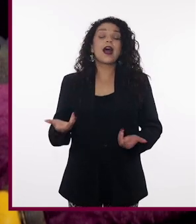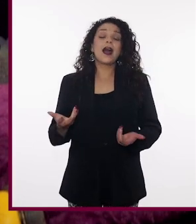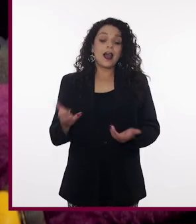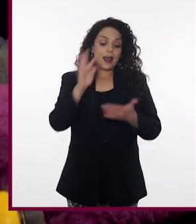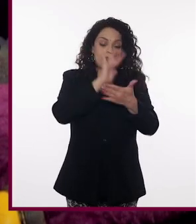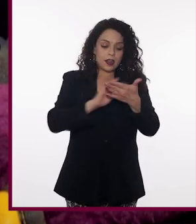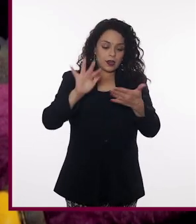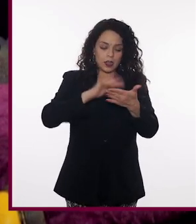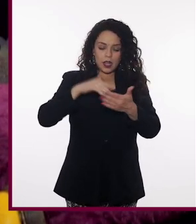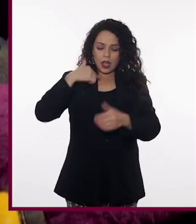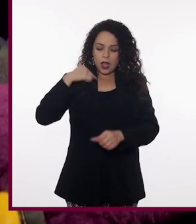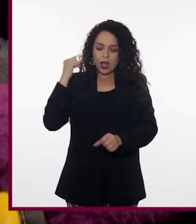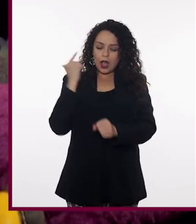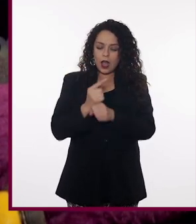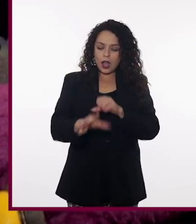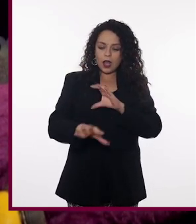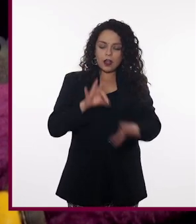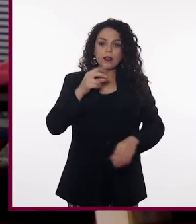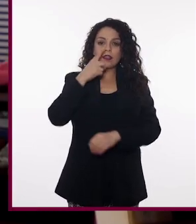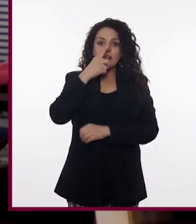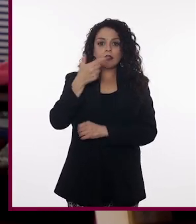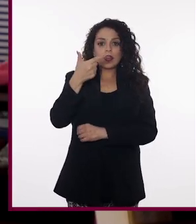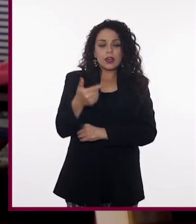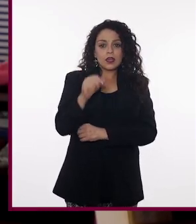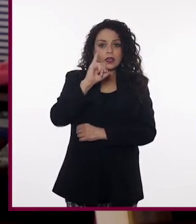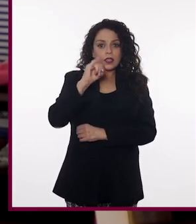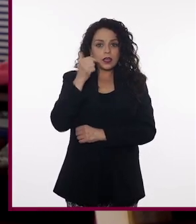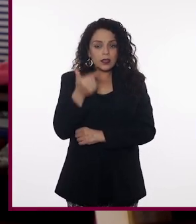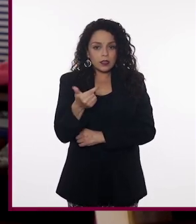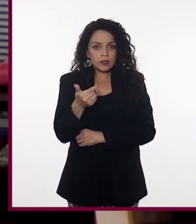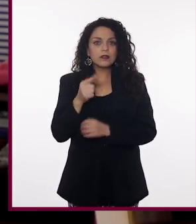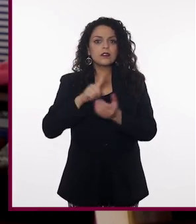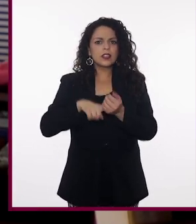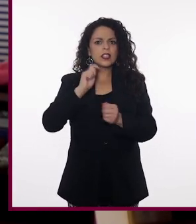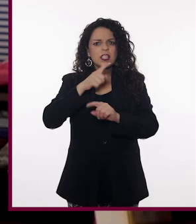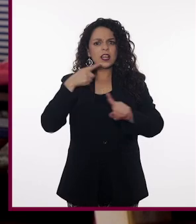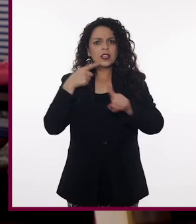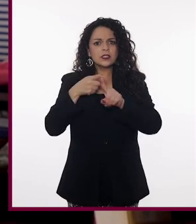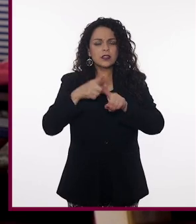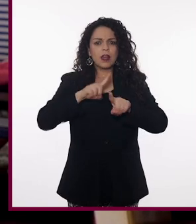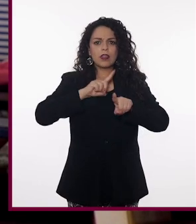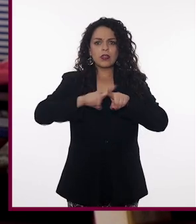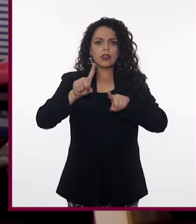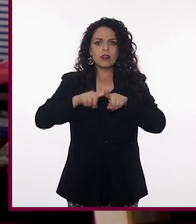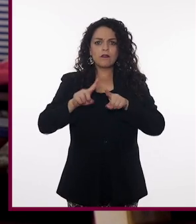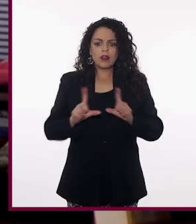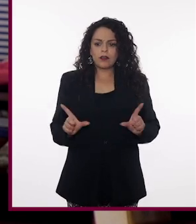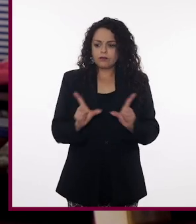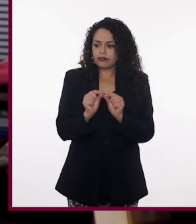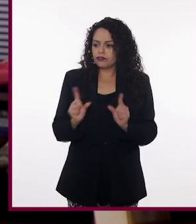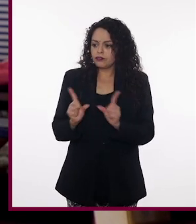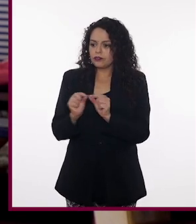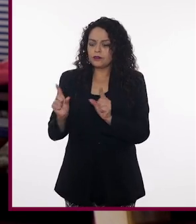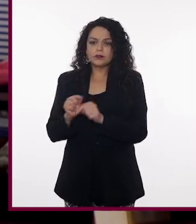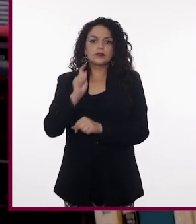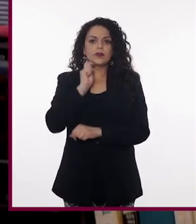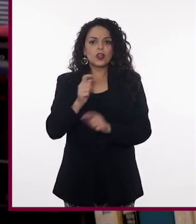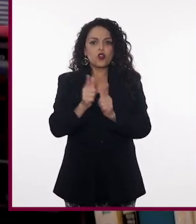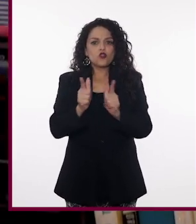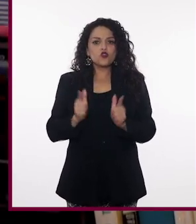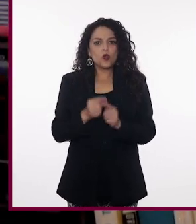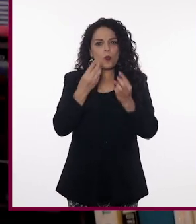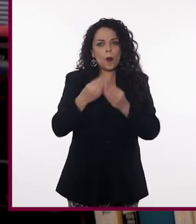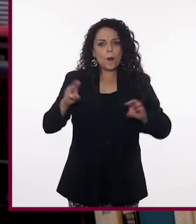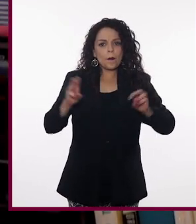leyendo descubrí una versión que dice que se llama gig, haciendo referencia a las actuaciones cortas de los grupos musicales de jazz.